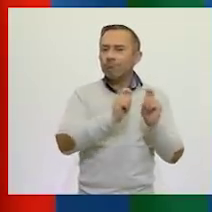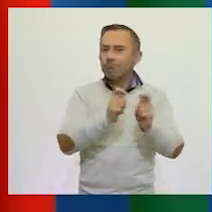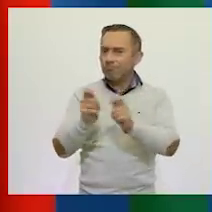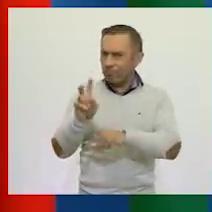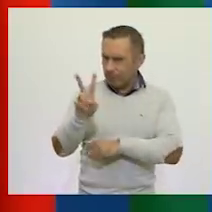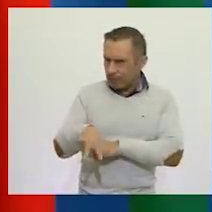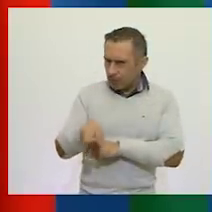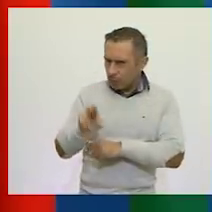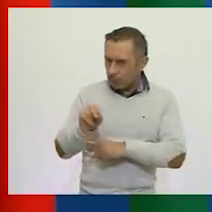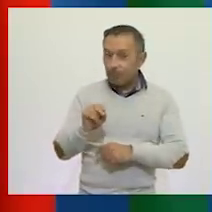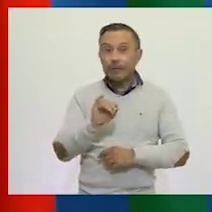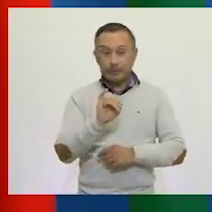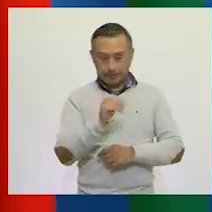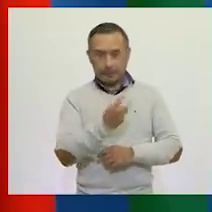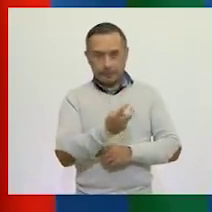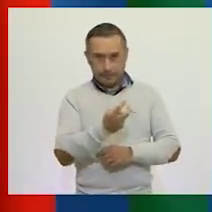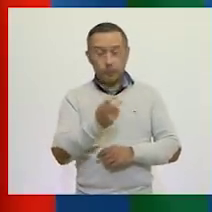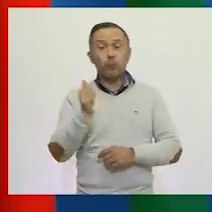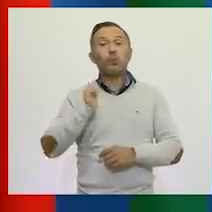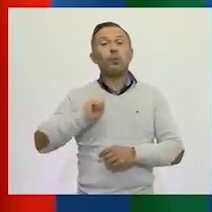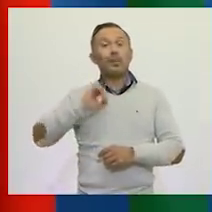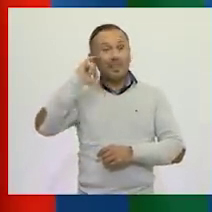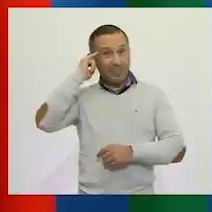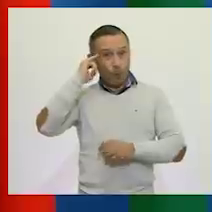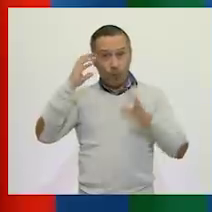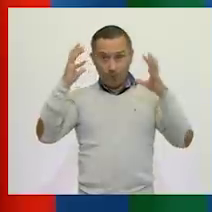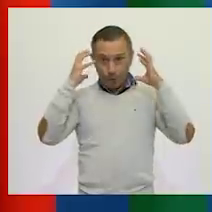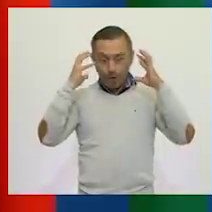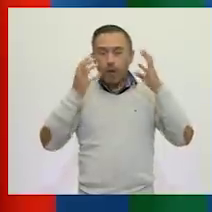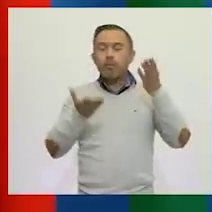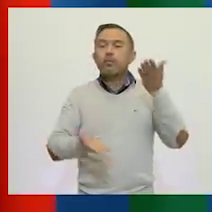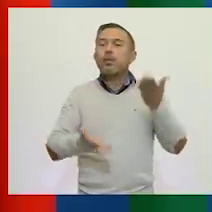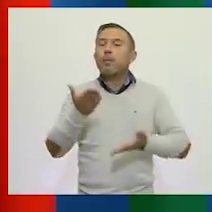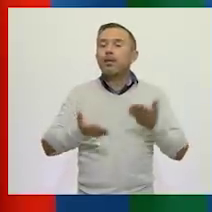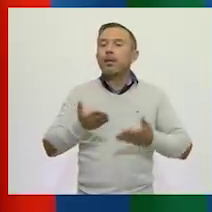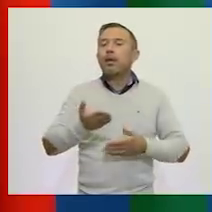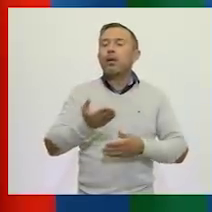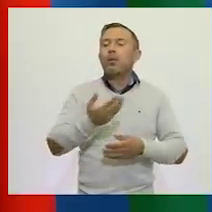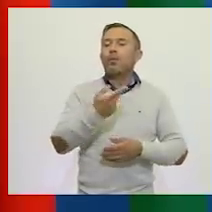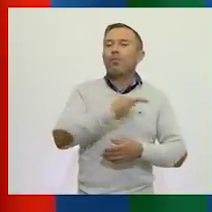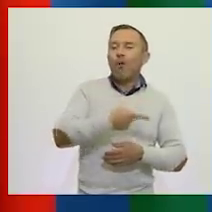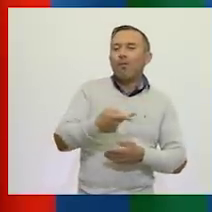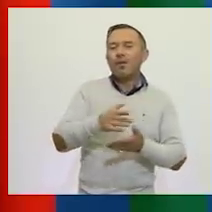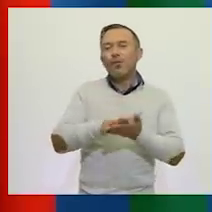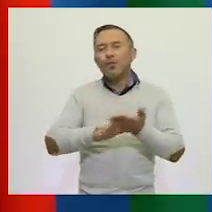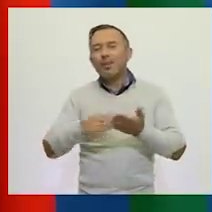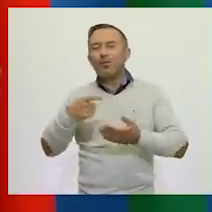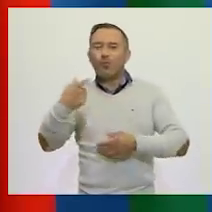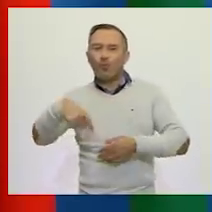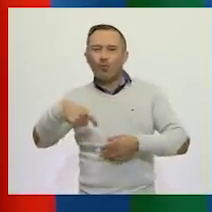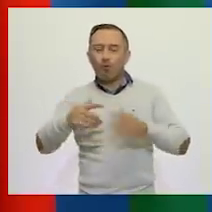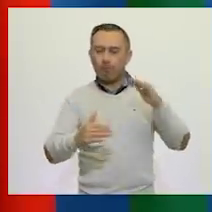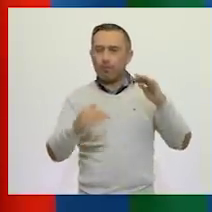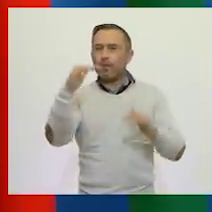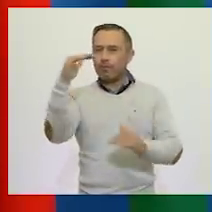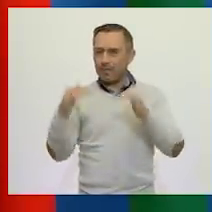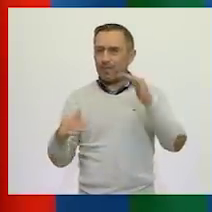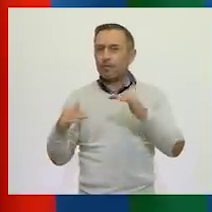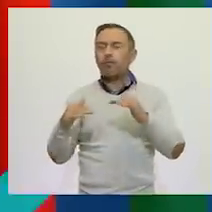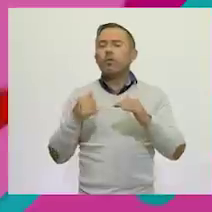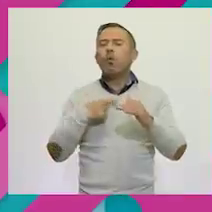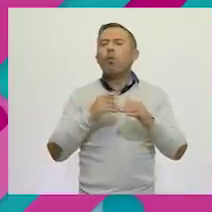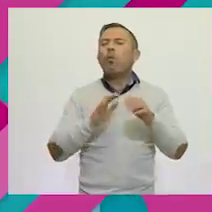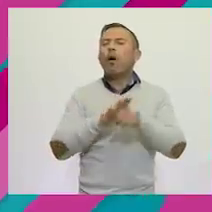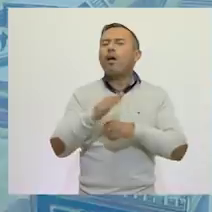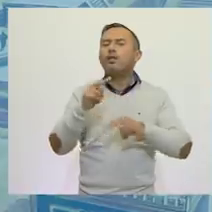los olmecas tenían funciones conforme a su posición social. Okay. Entre los diferentes estratos sociales tenemos los